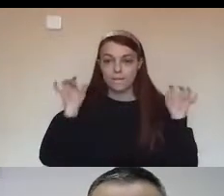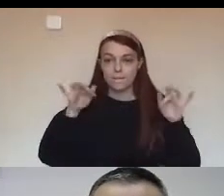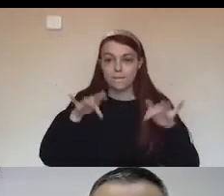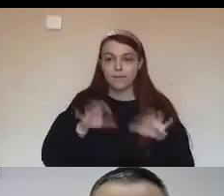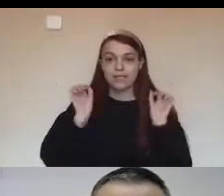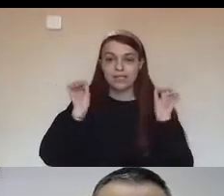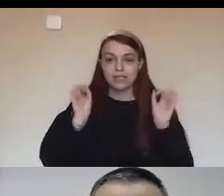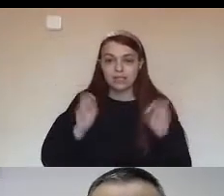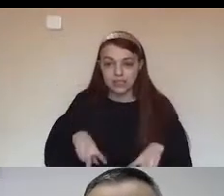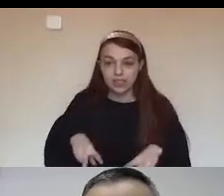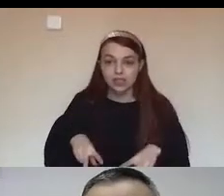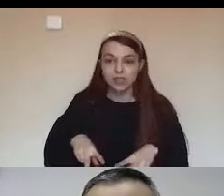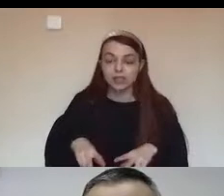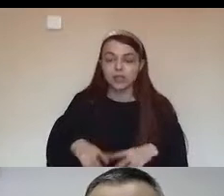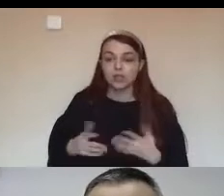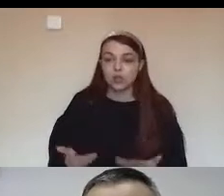nos convierte en